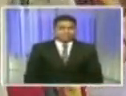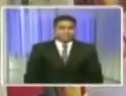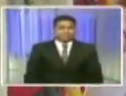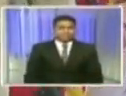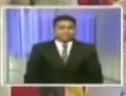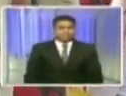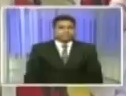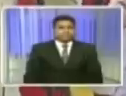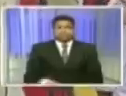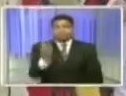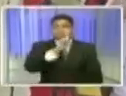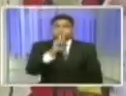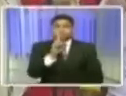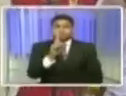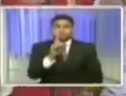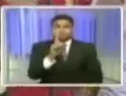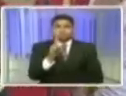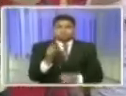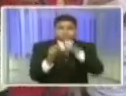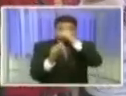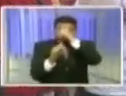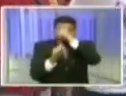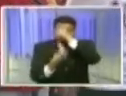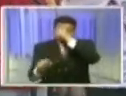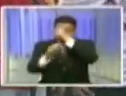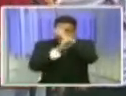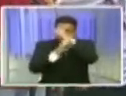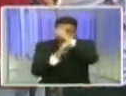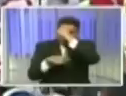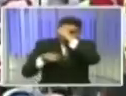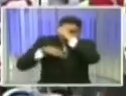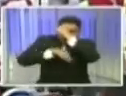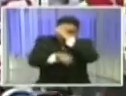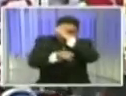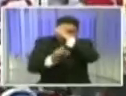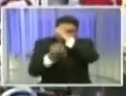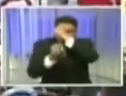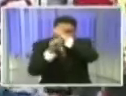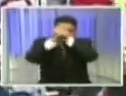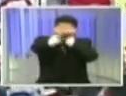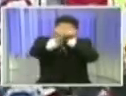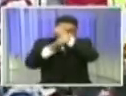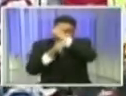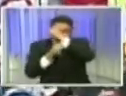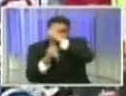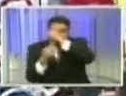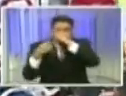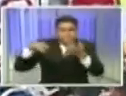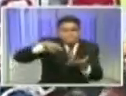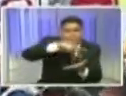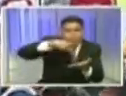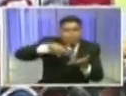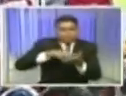No podemos bajar la guardia. Y tenemos que movernos como un peso pluma.